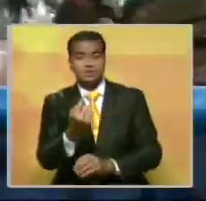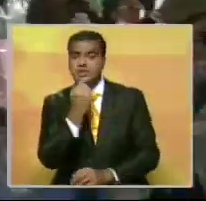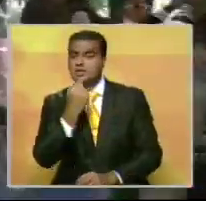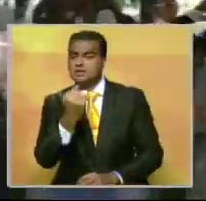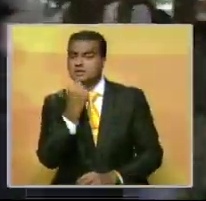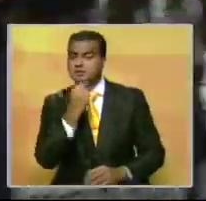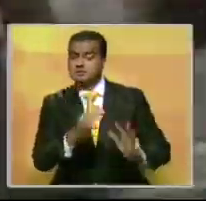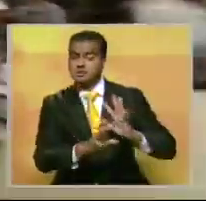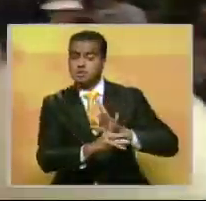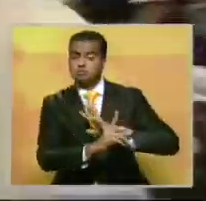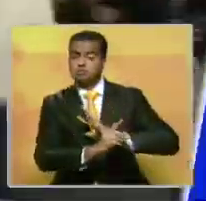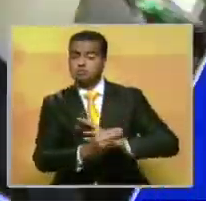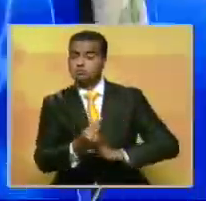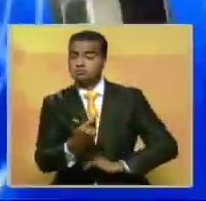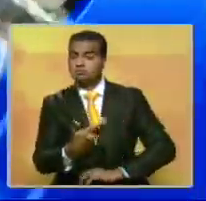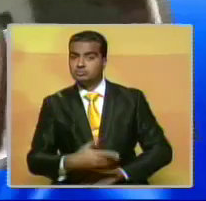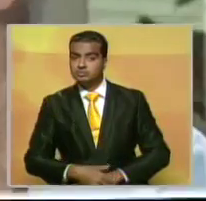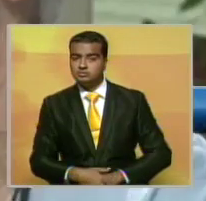de corrupción.